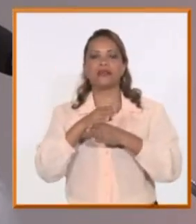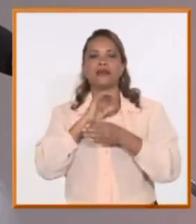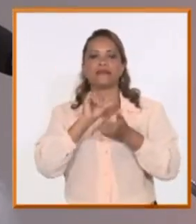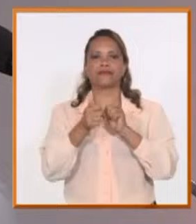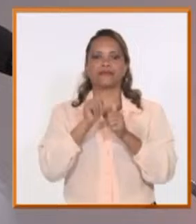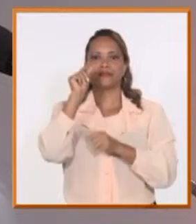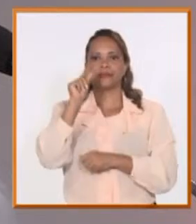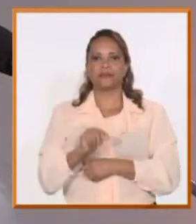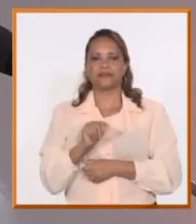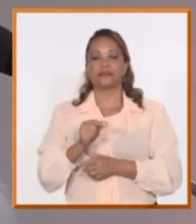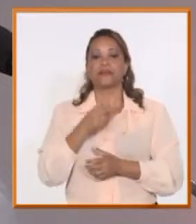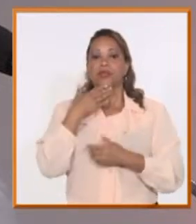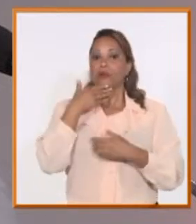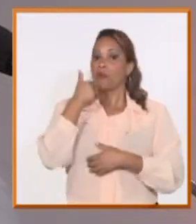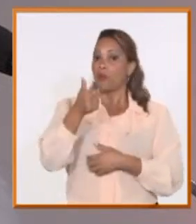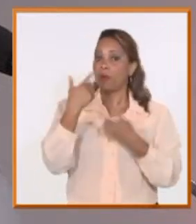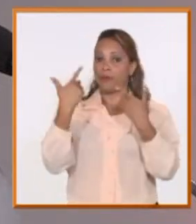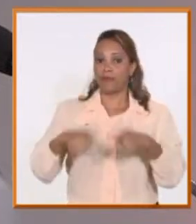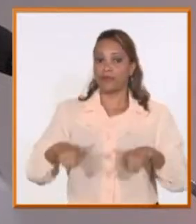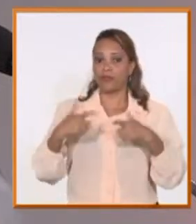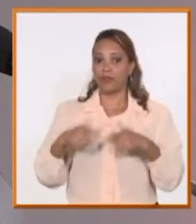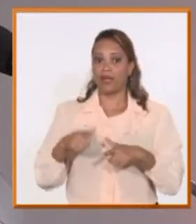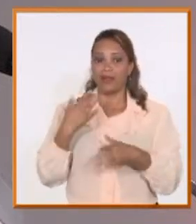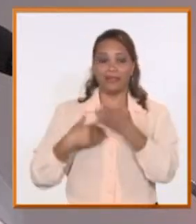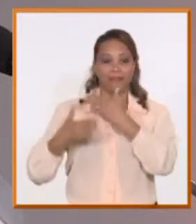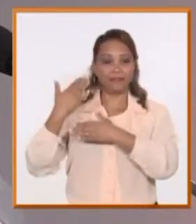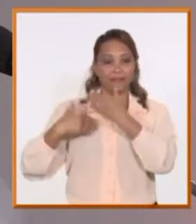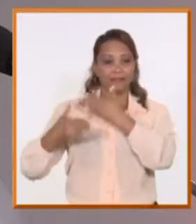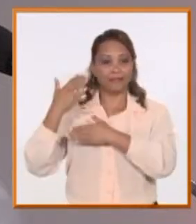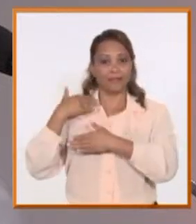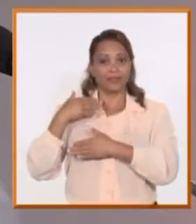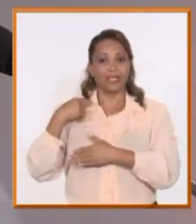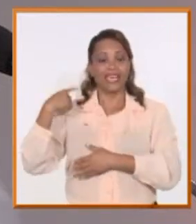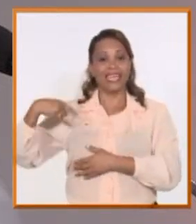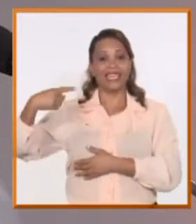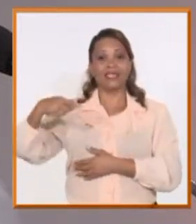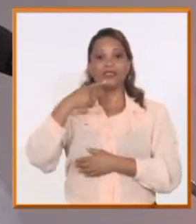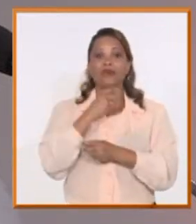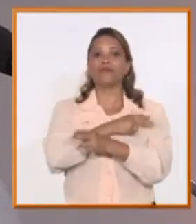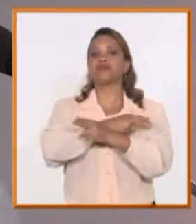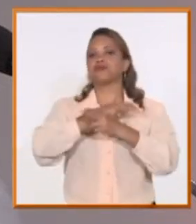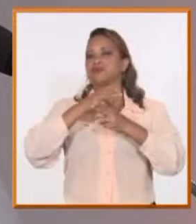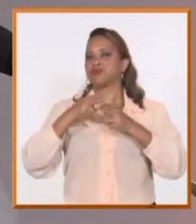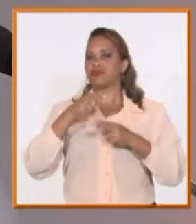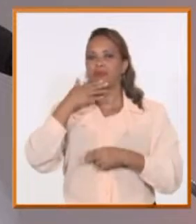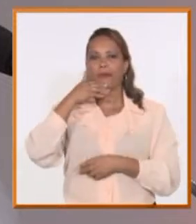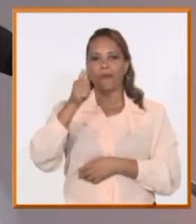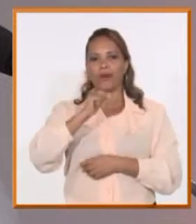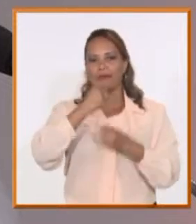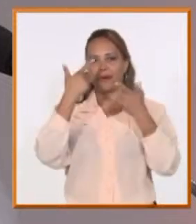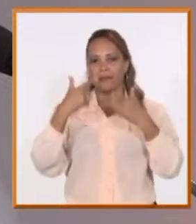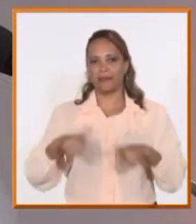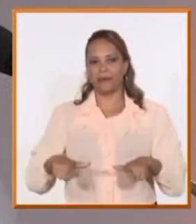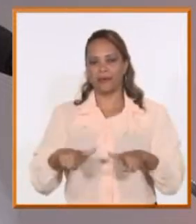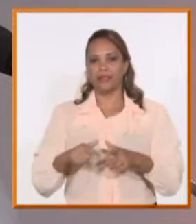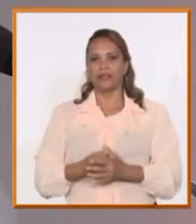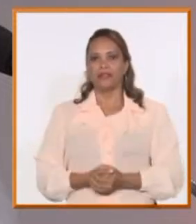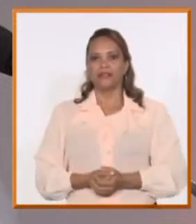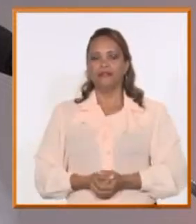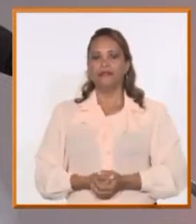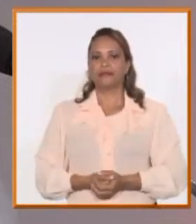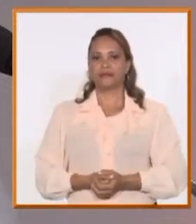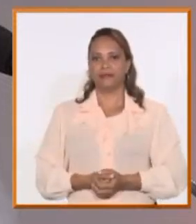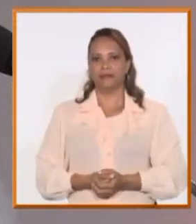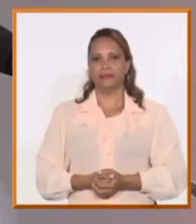en cierres una generación de una generación histórica, y por supuesto que por supuesto nos